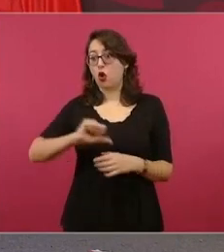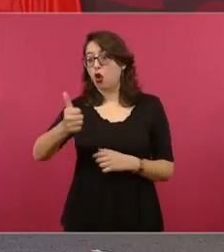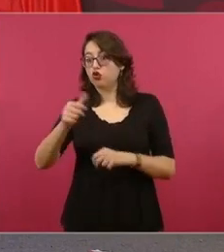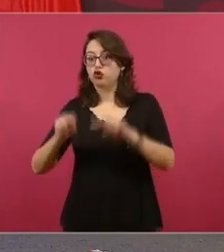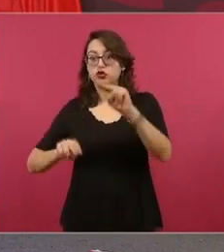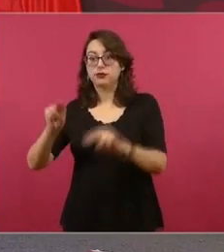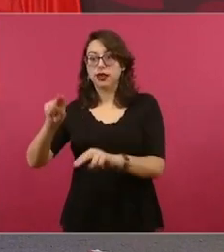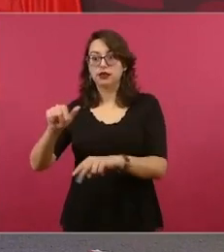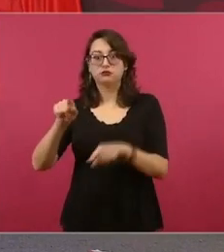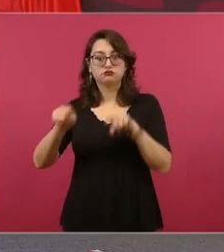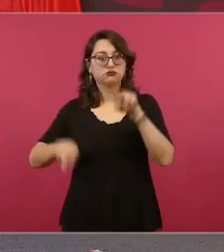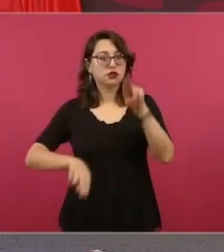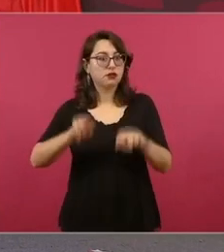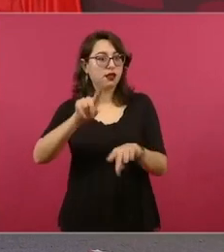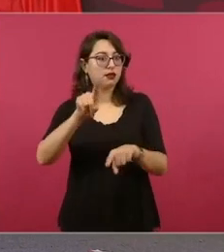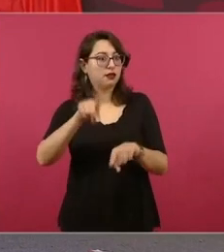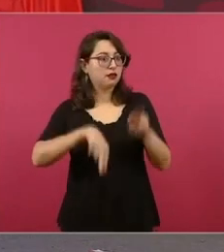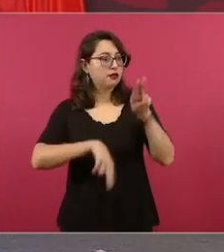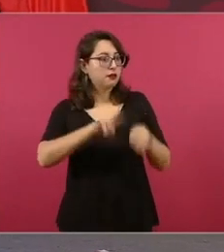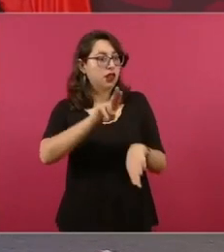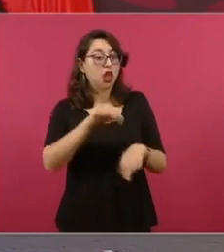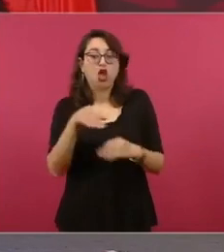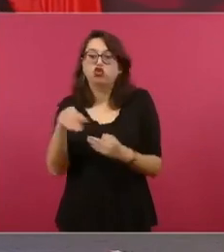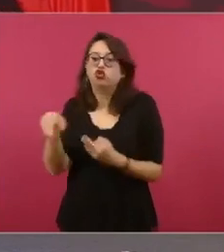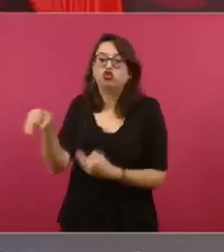lo que demuestra